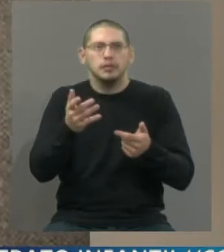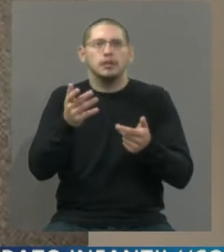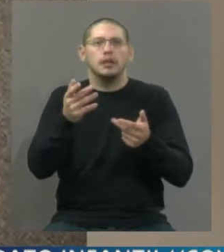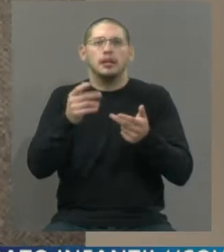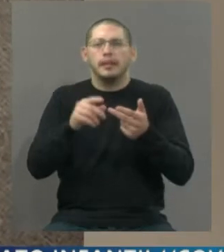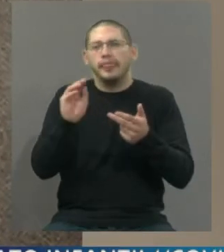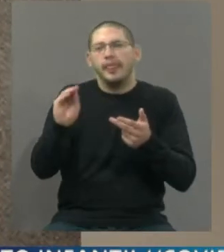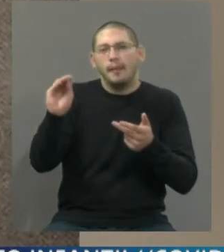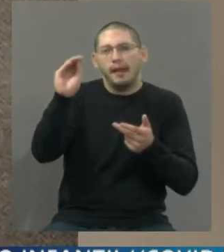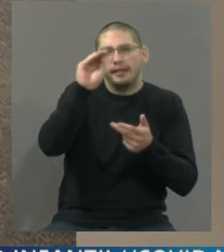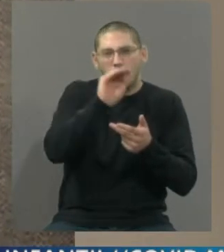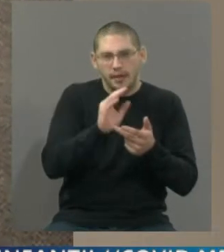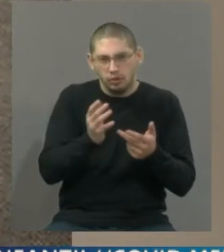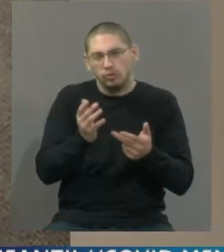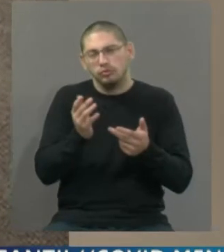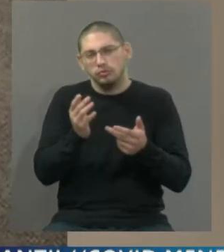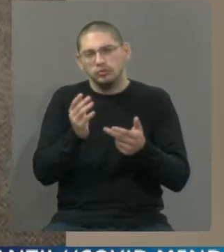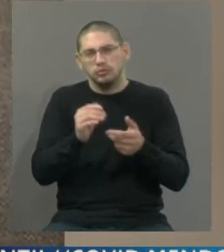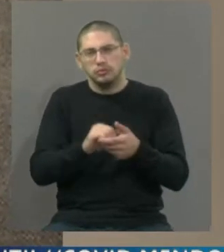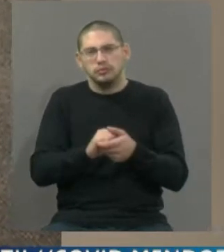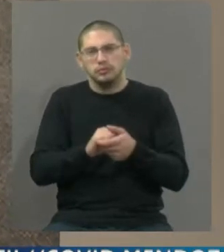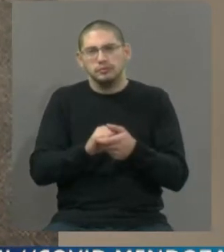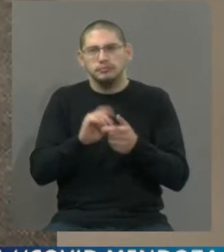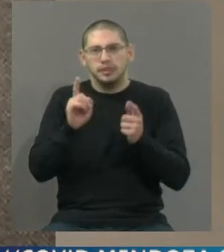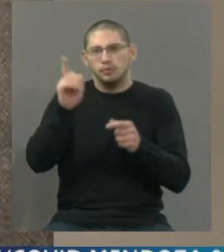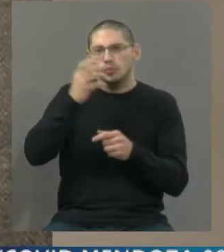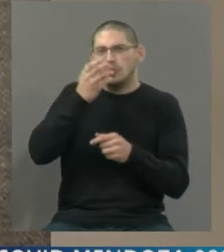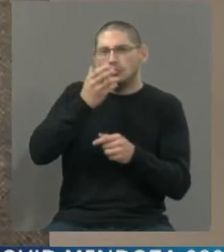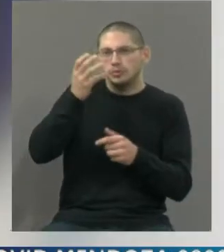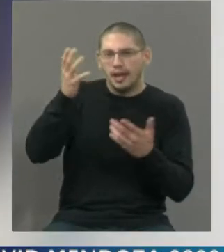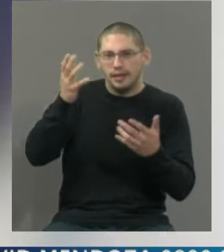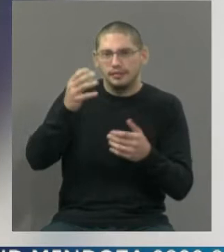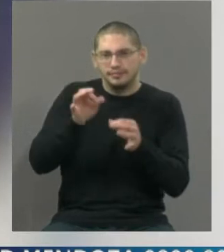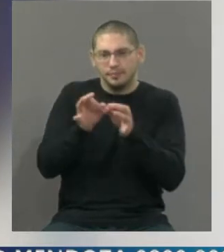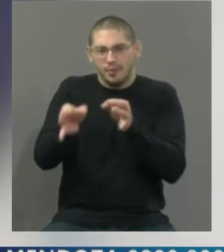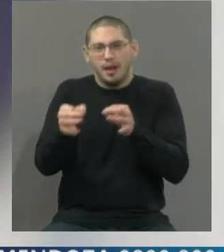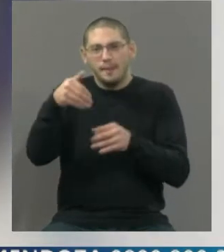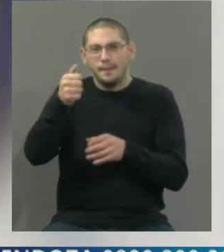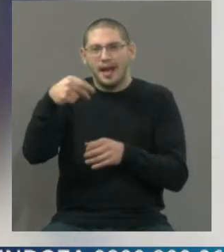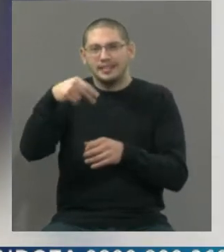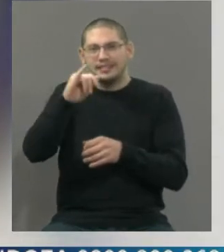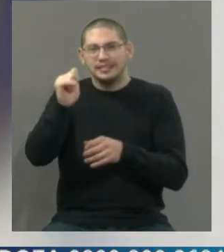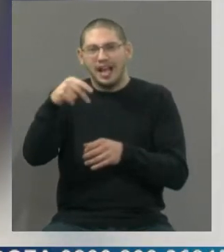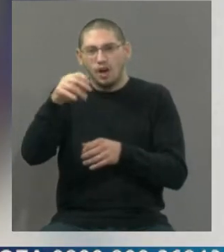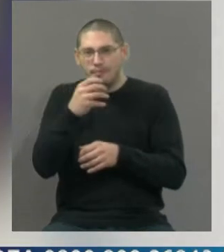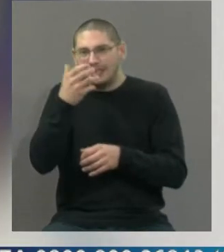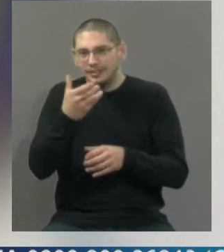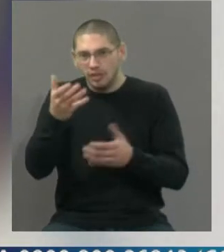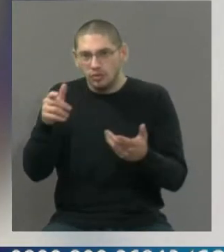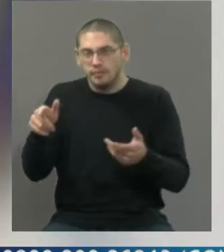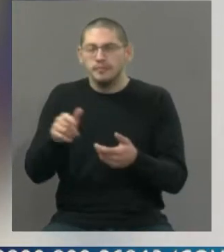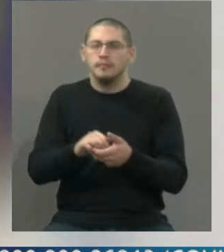otros departamentos, o Tunuyán, ¿no? Que ahí está el Manzano, que hay uno de los cruces. Entonces creo que estos